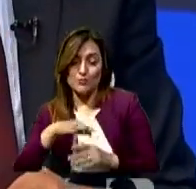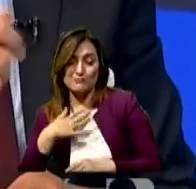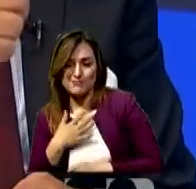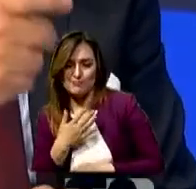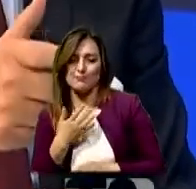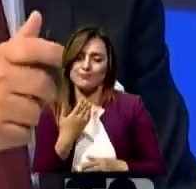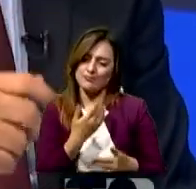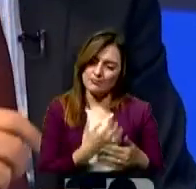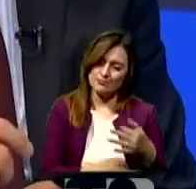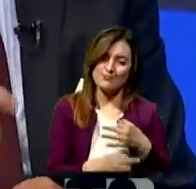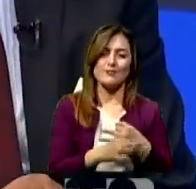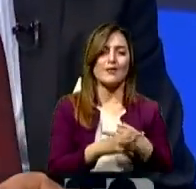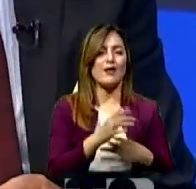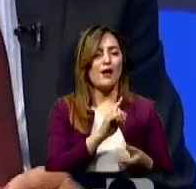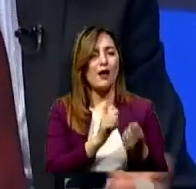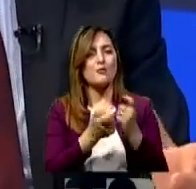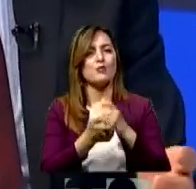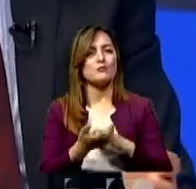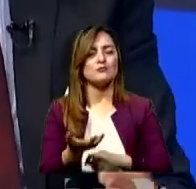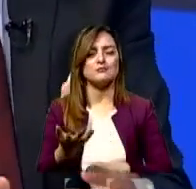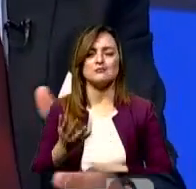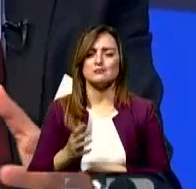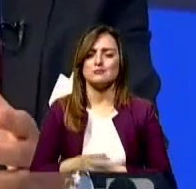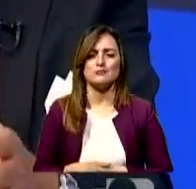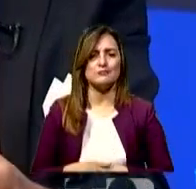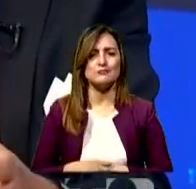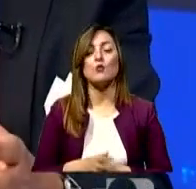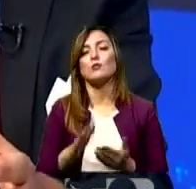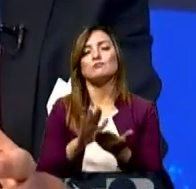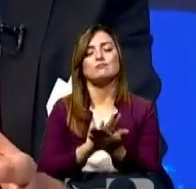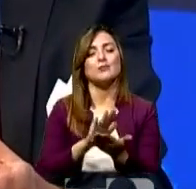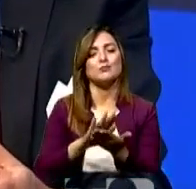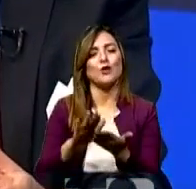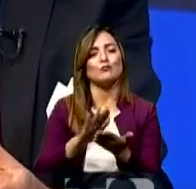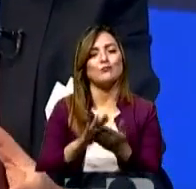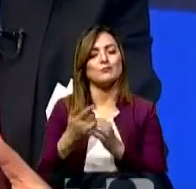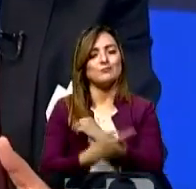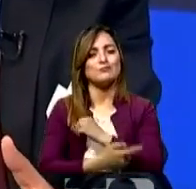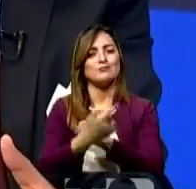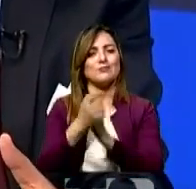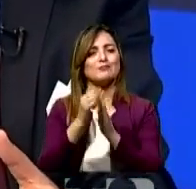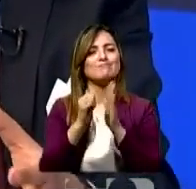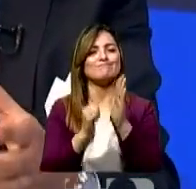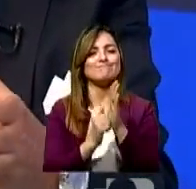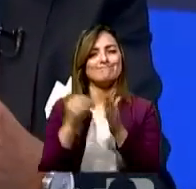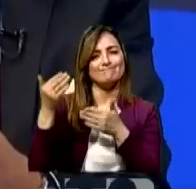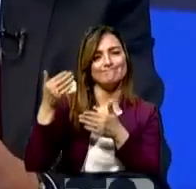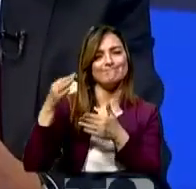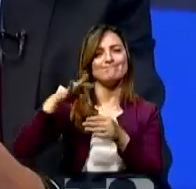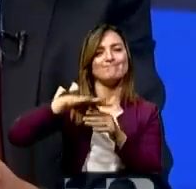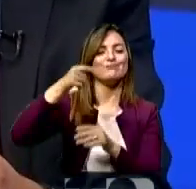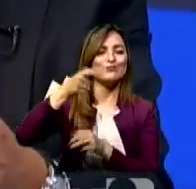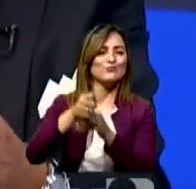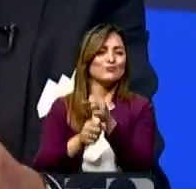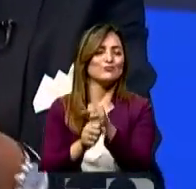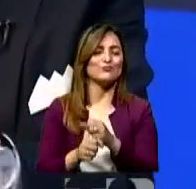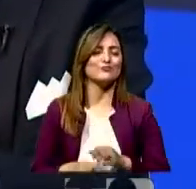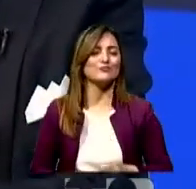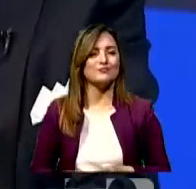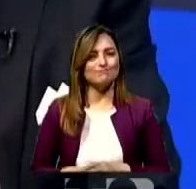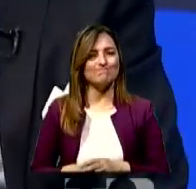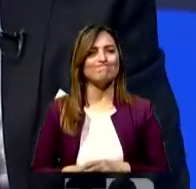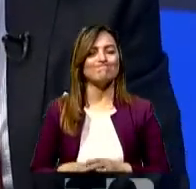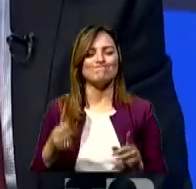por por impunidad o por lograr agendas que lo van a lo que van a representar al final del día pero